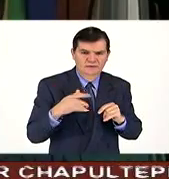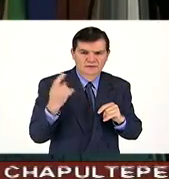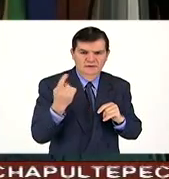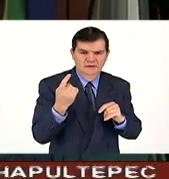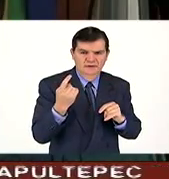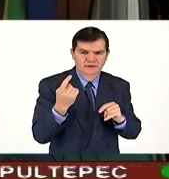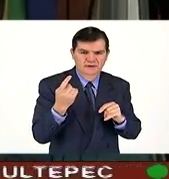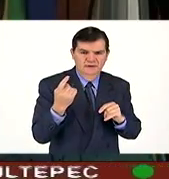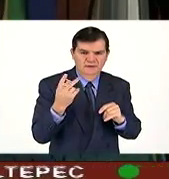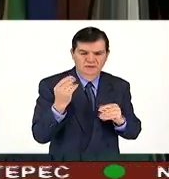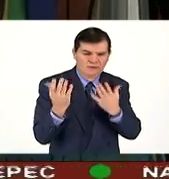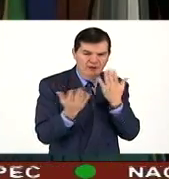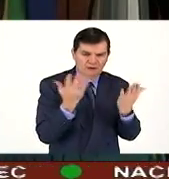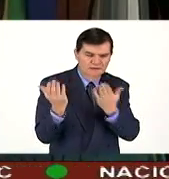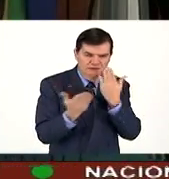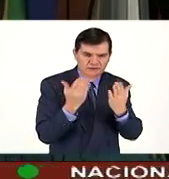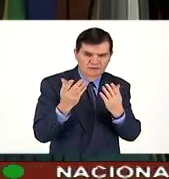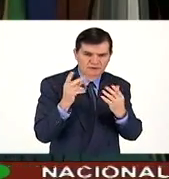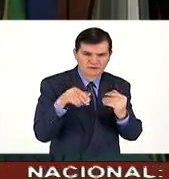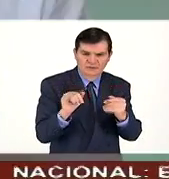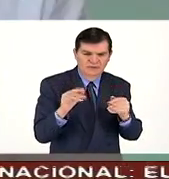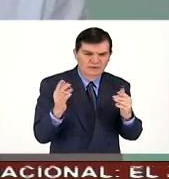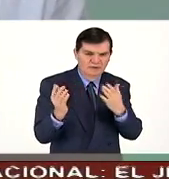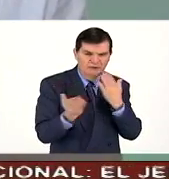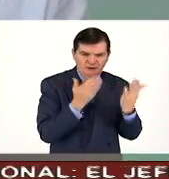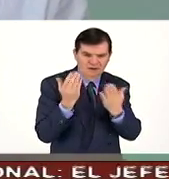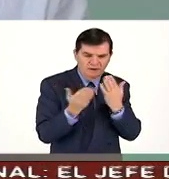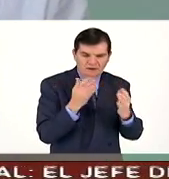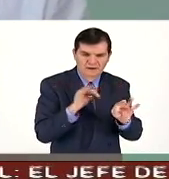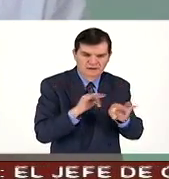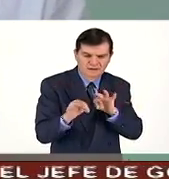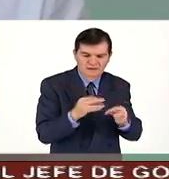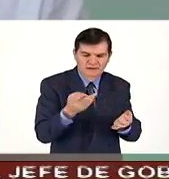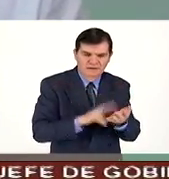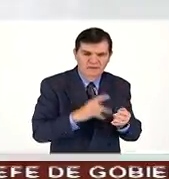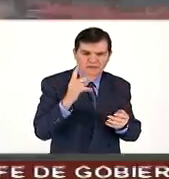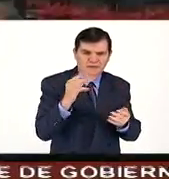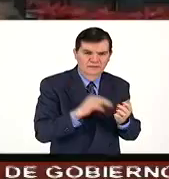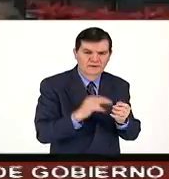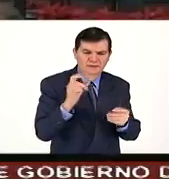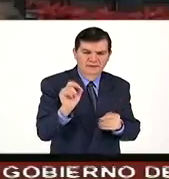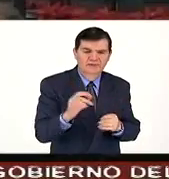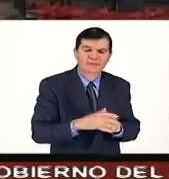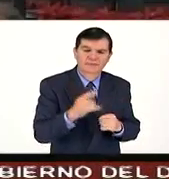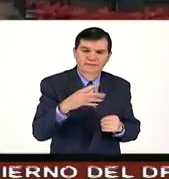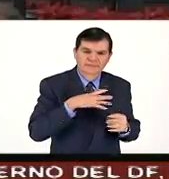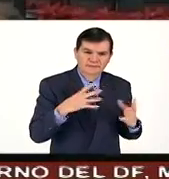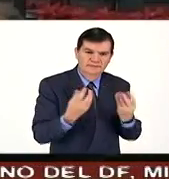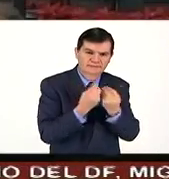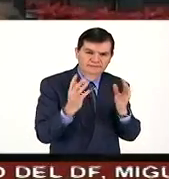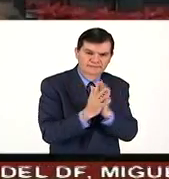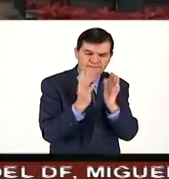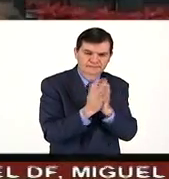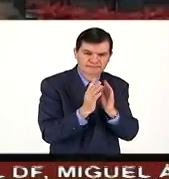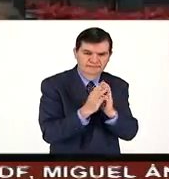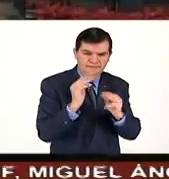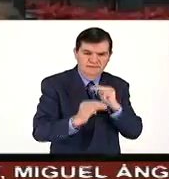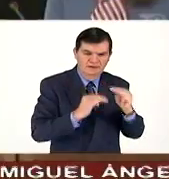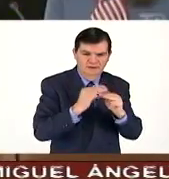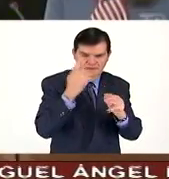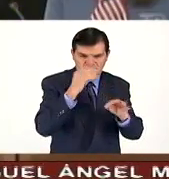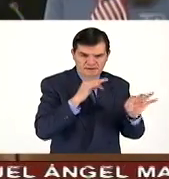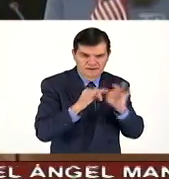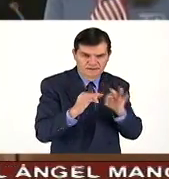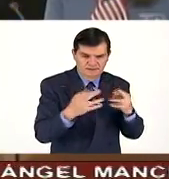que no estudian ni trabajan al 2020. En este encuentro participan ministros del Trabajo